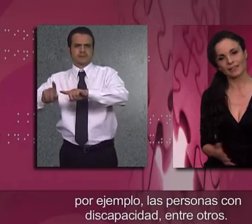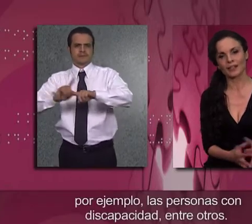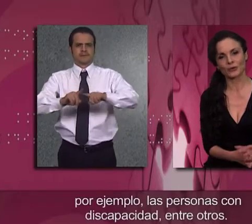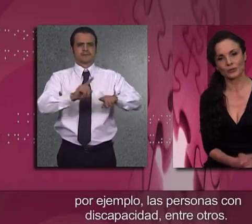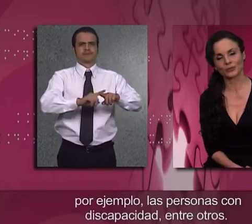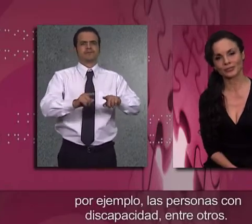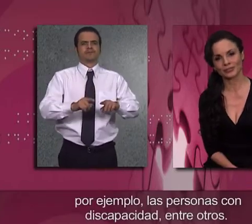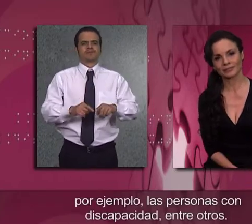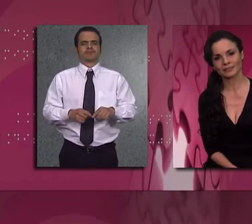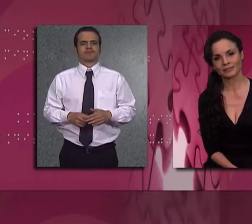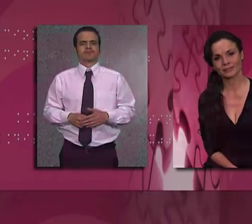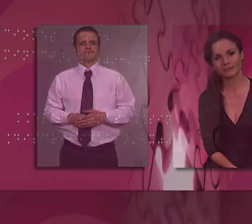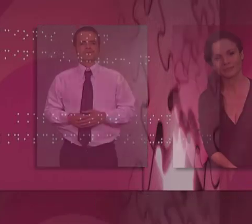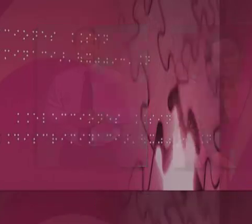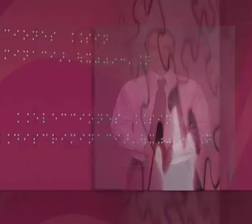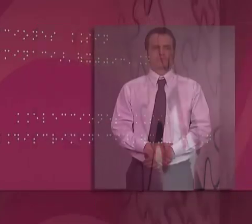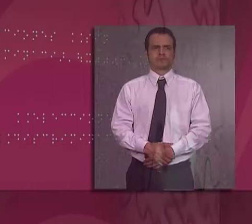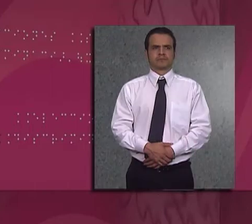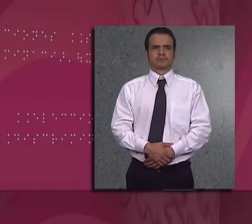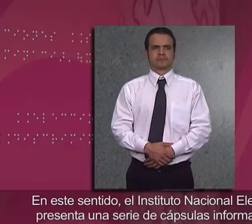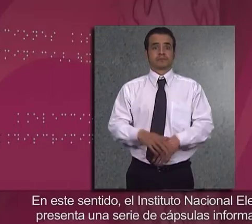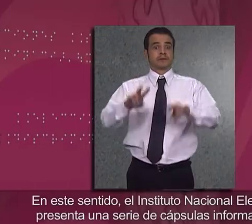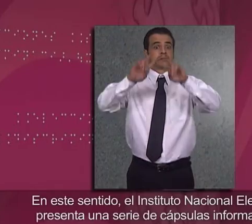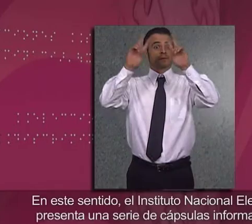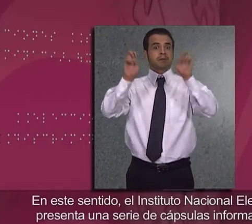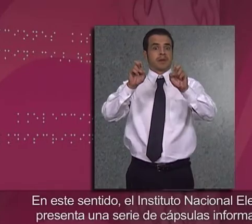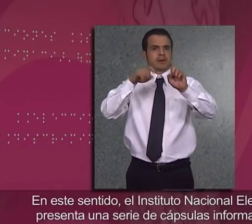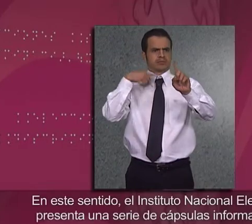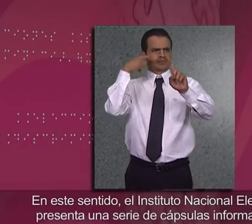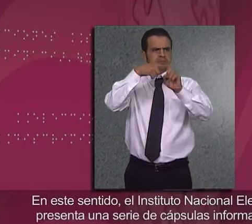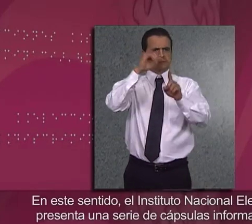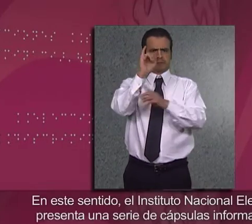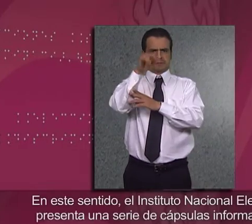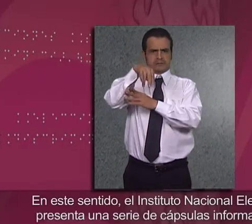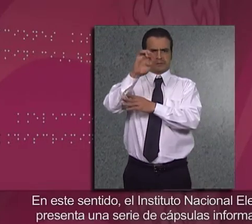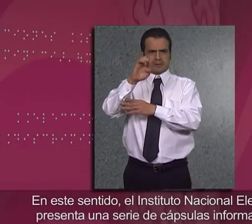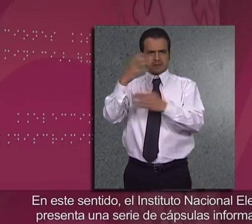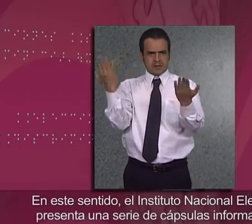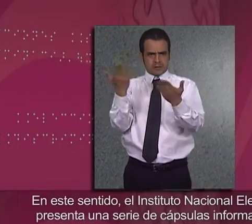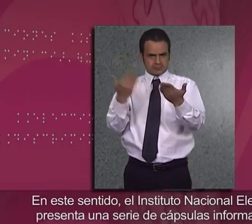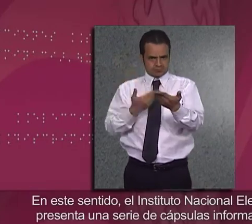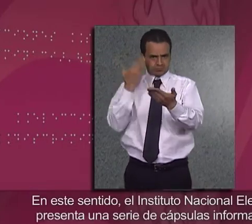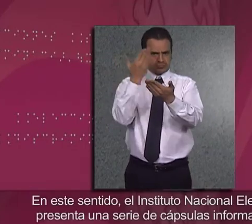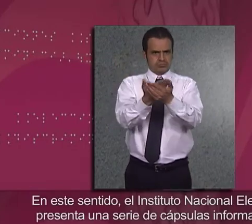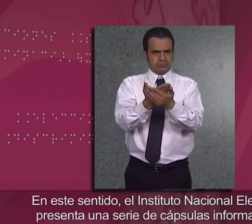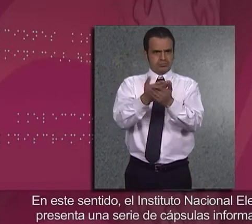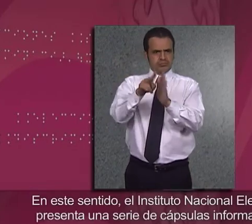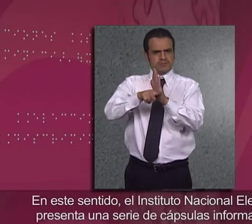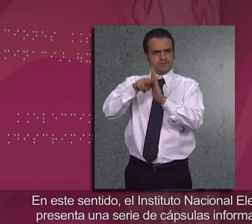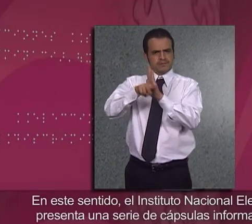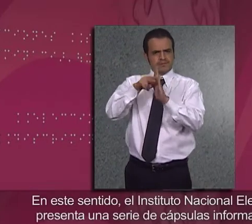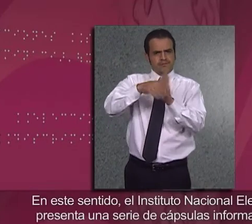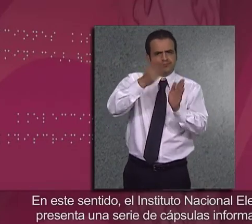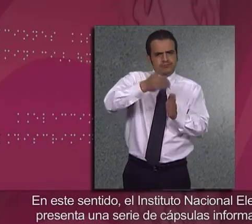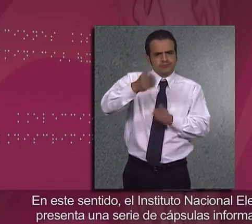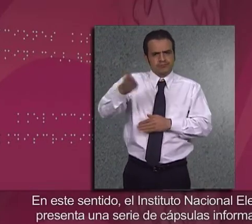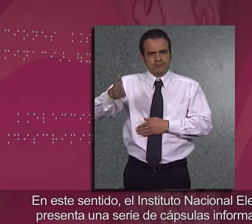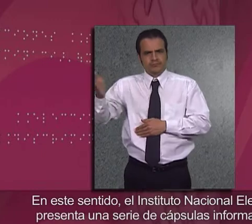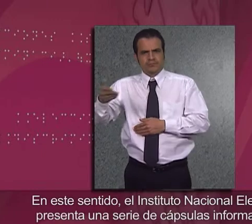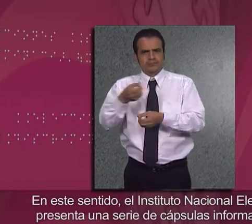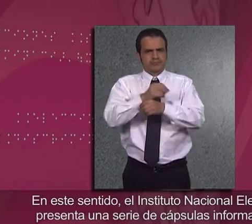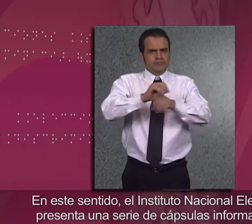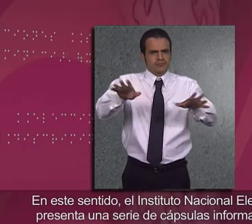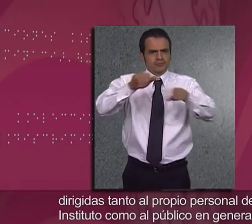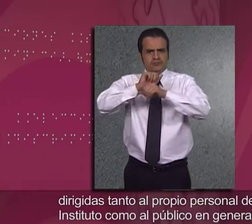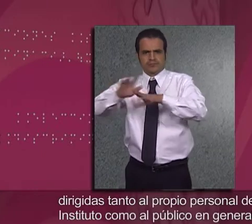entre otros en este sentido el instituto nacional electoral presenta una serie de cápsulas